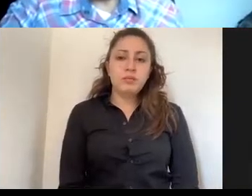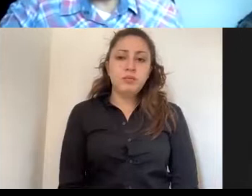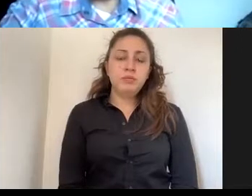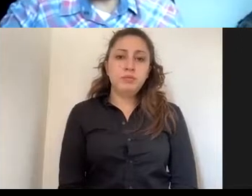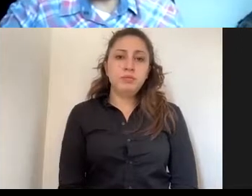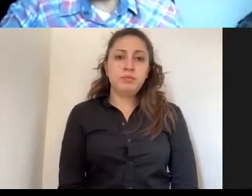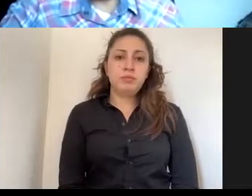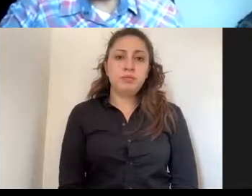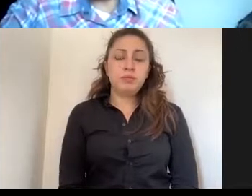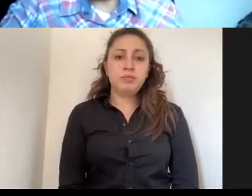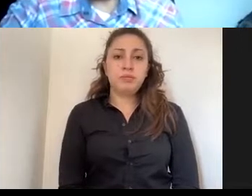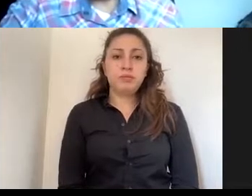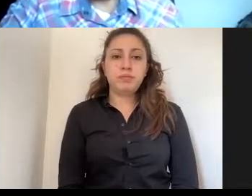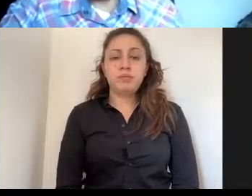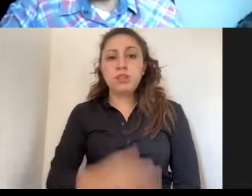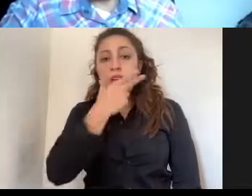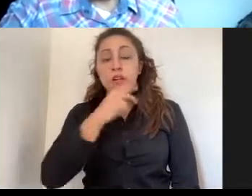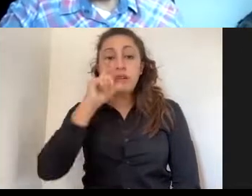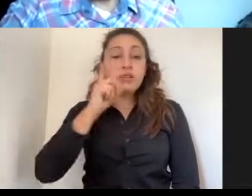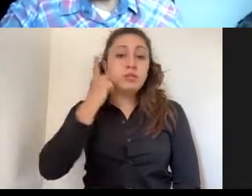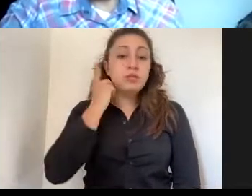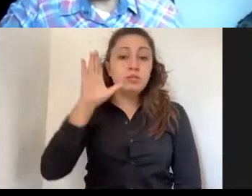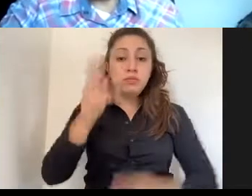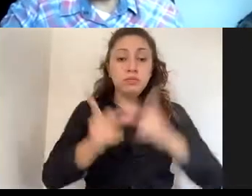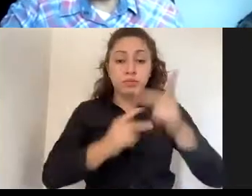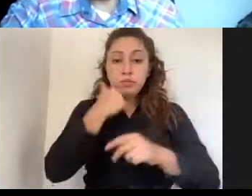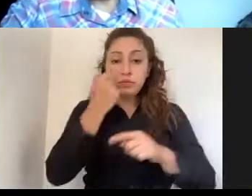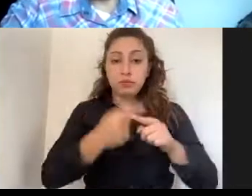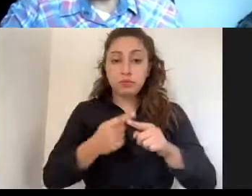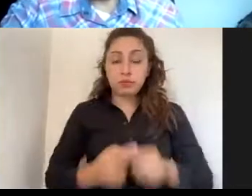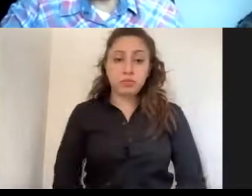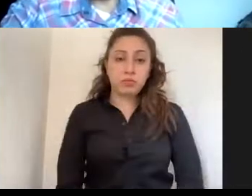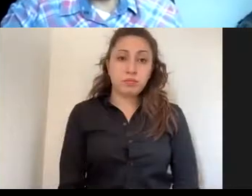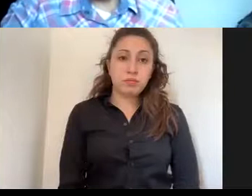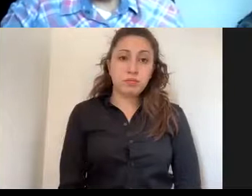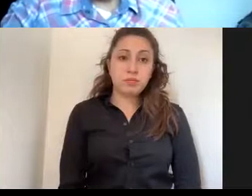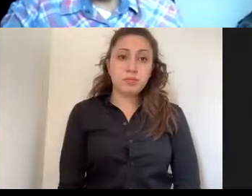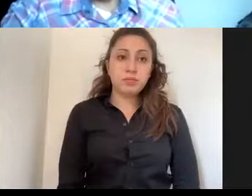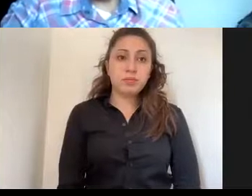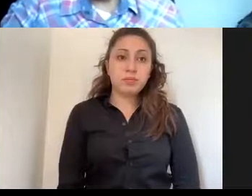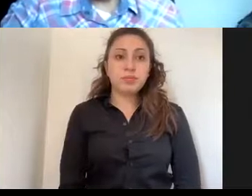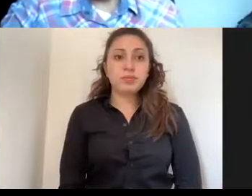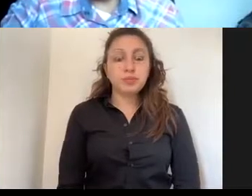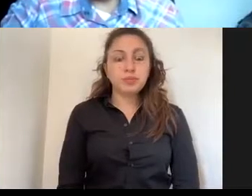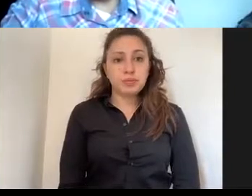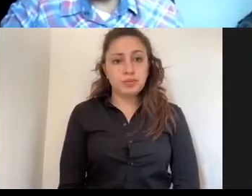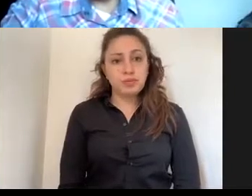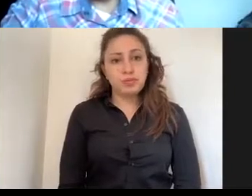No sé si hay alguna otra consideración o observación que se quiera presentar en este momento.